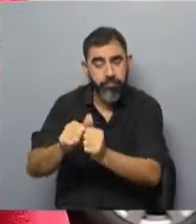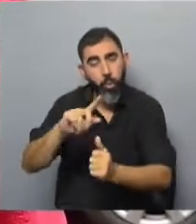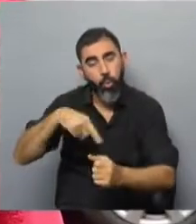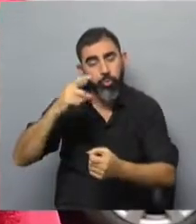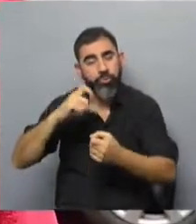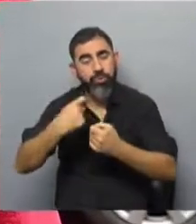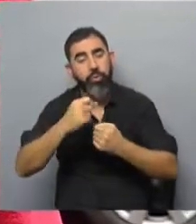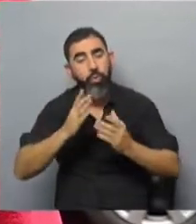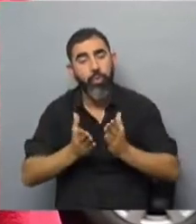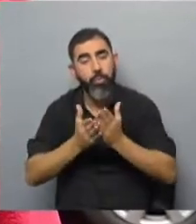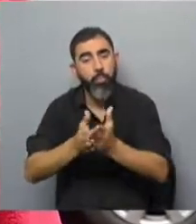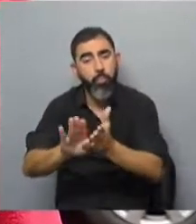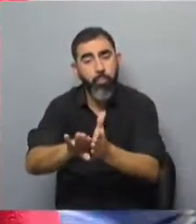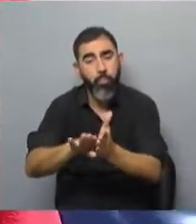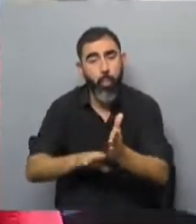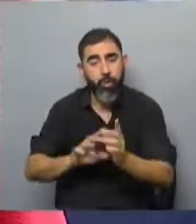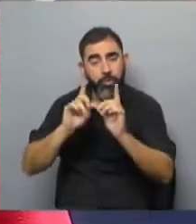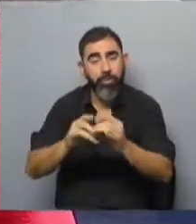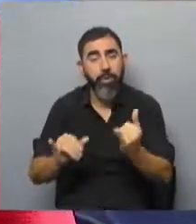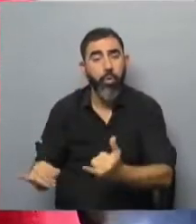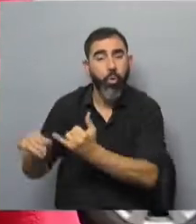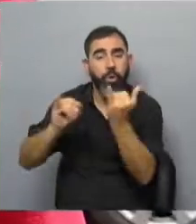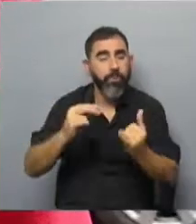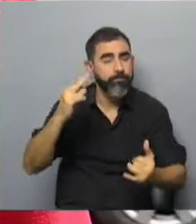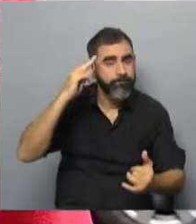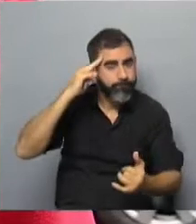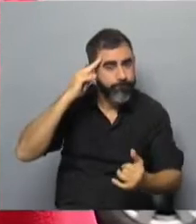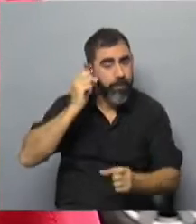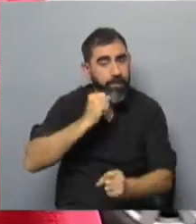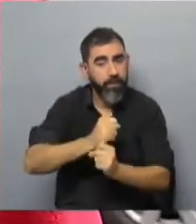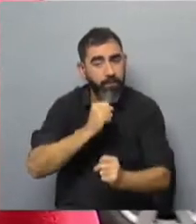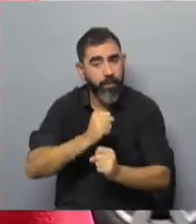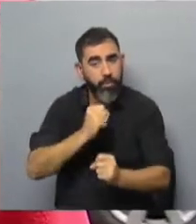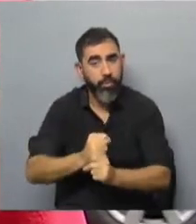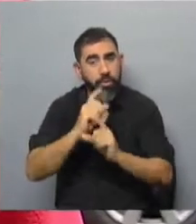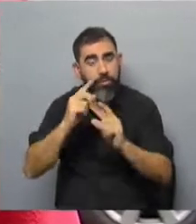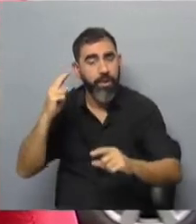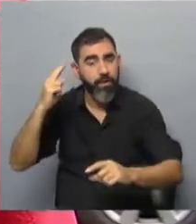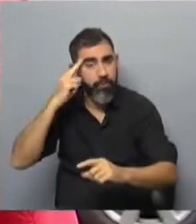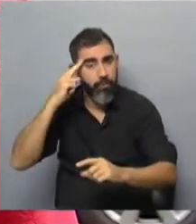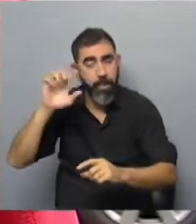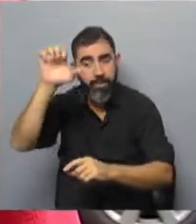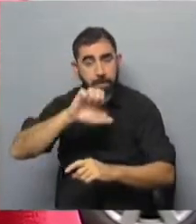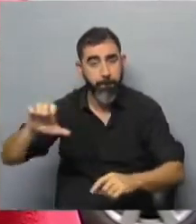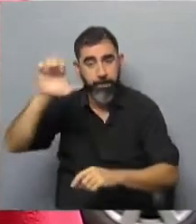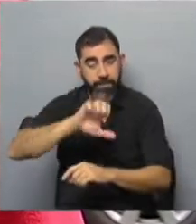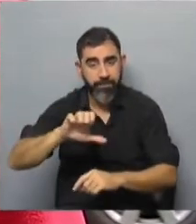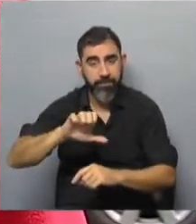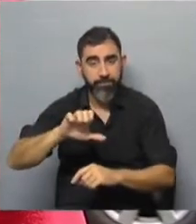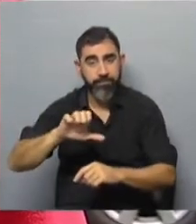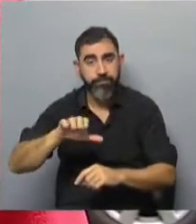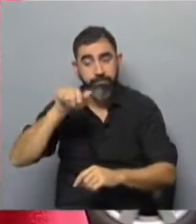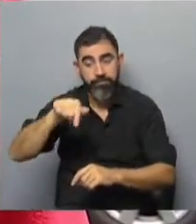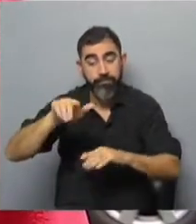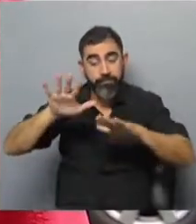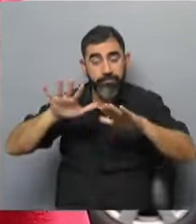sindicatos portuarios que también van a estar realizando el paro. Es una jornada de reflexión de los trabajadores y también de reflexión para las empresas, para, bueno, para que